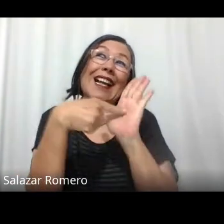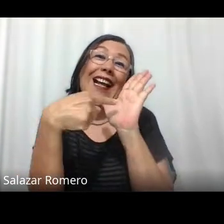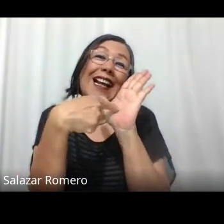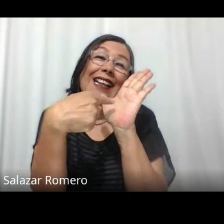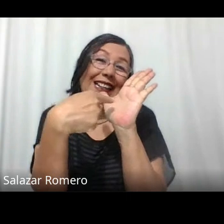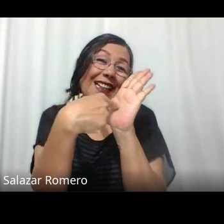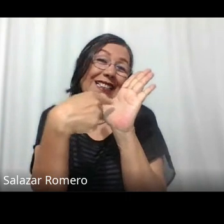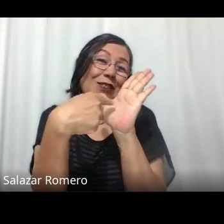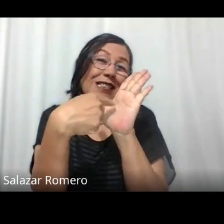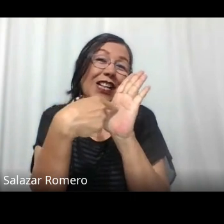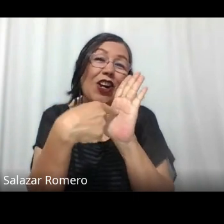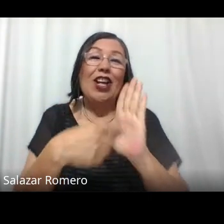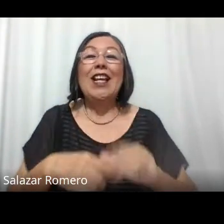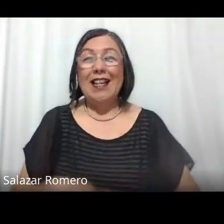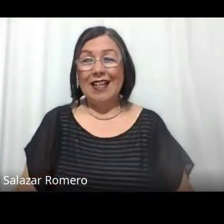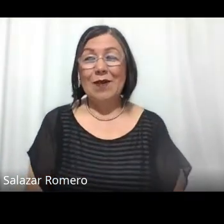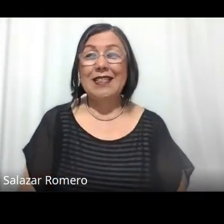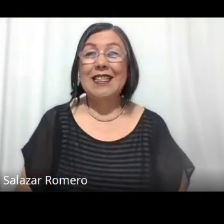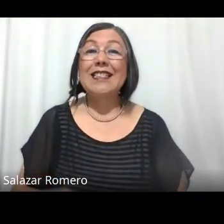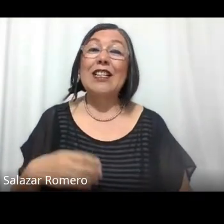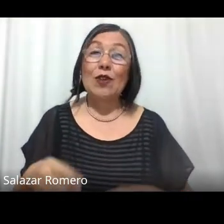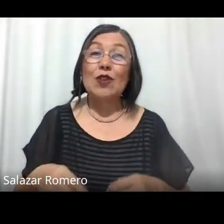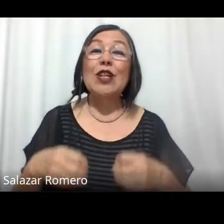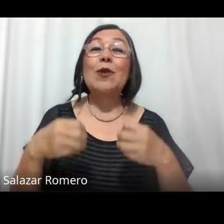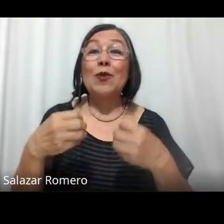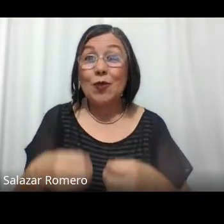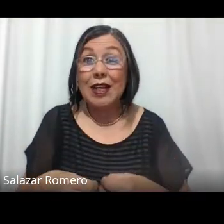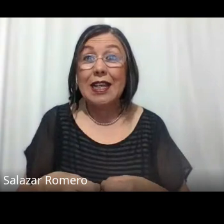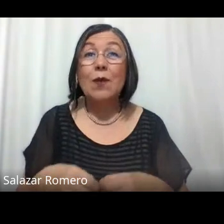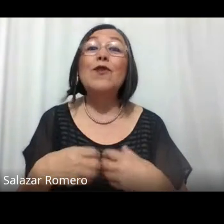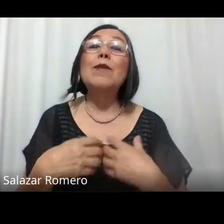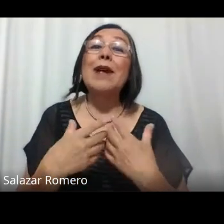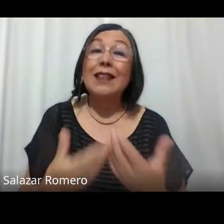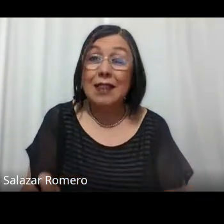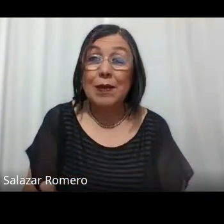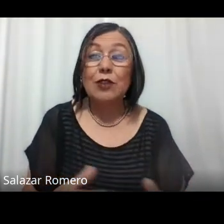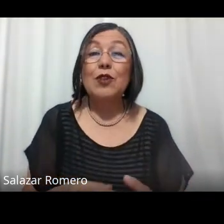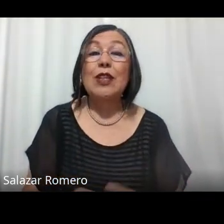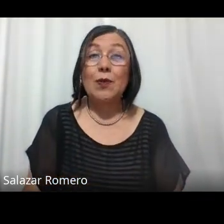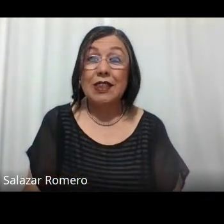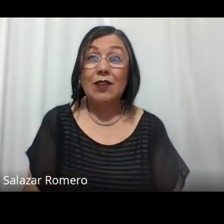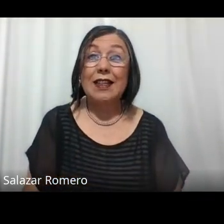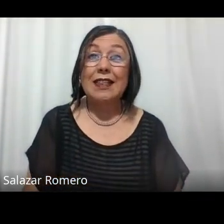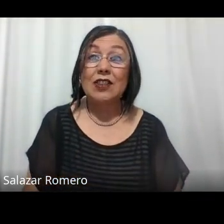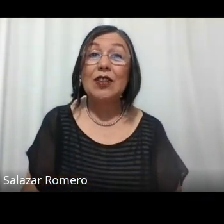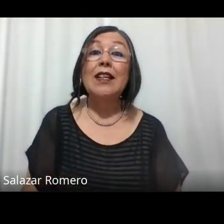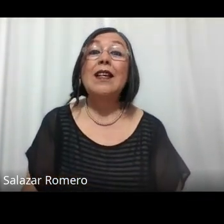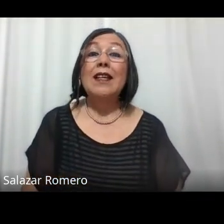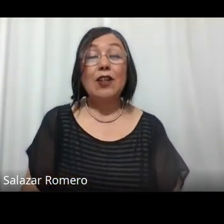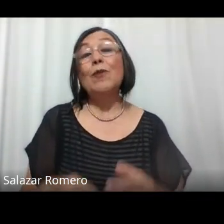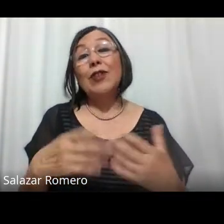que mira, aquí, desde el 2005, la lengua de señas se reconoce como una lengua, forma parte del patrimonio lingüístico de la